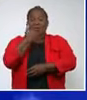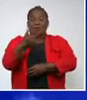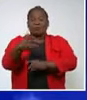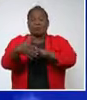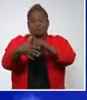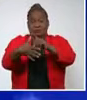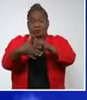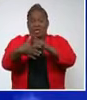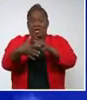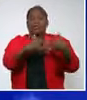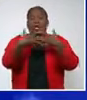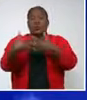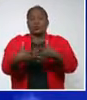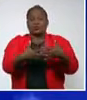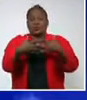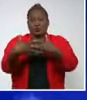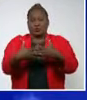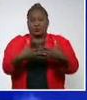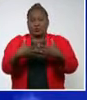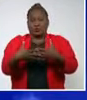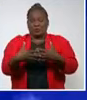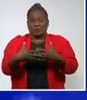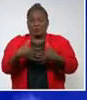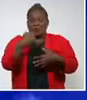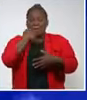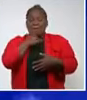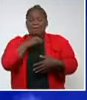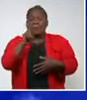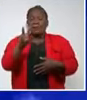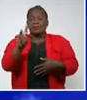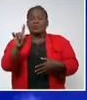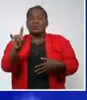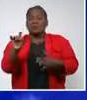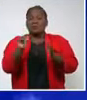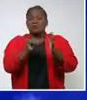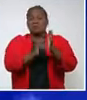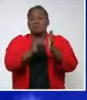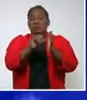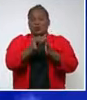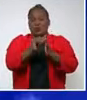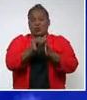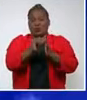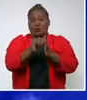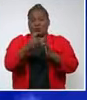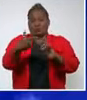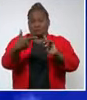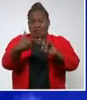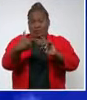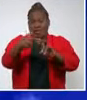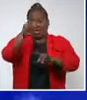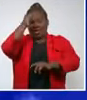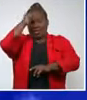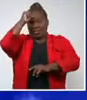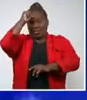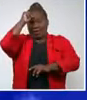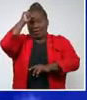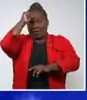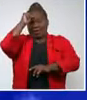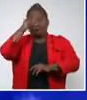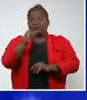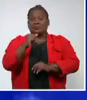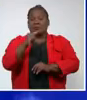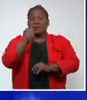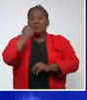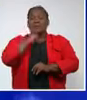Norteamérica, ya con más de 29 millones, le sigue la India con más de